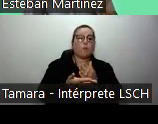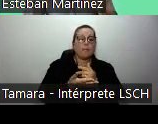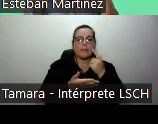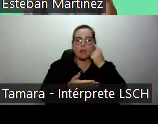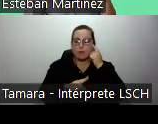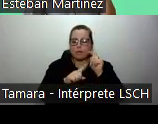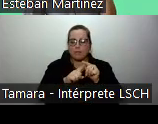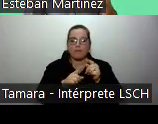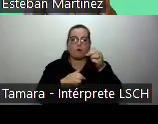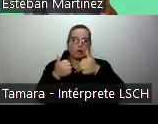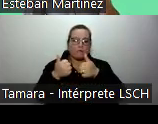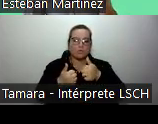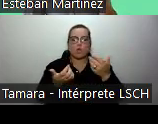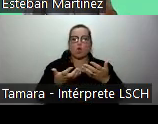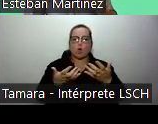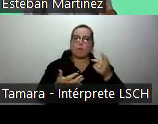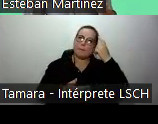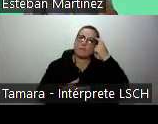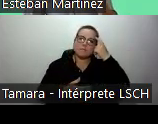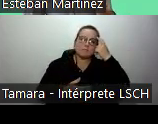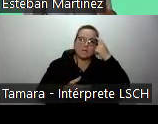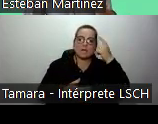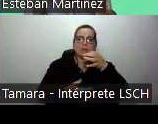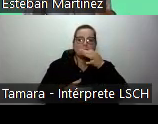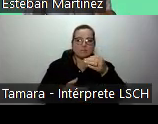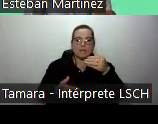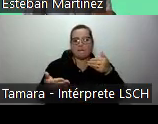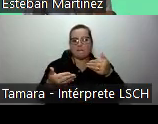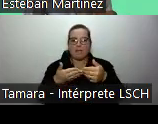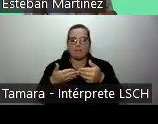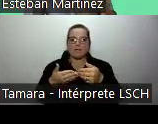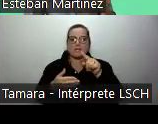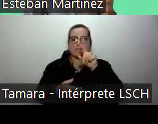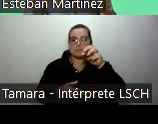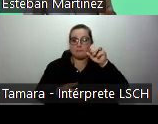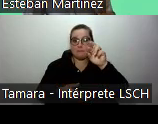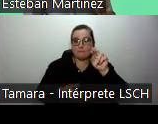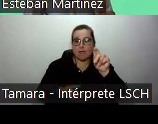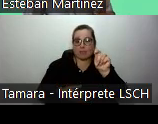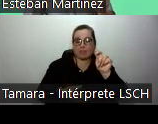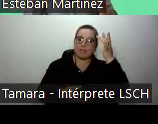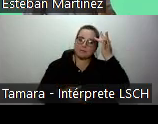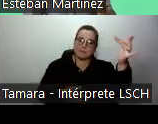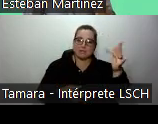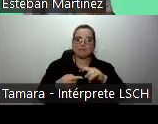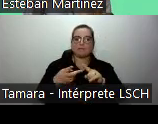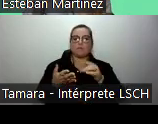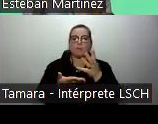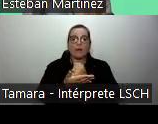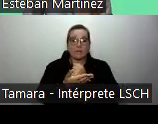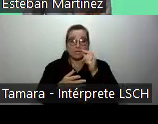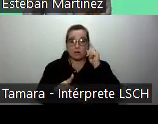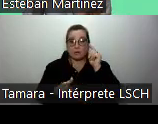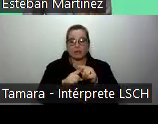profesionales la manera de plantearlos en el fondo es mediante metas metas Smart Cómo alcanzas tus objetivos profesionales tienes que tener planes de